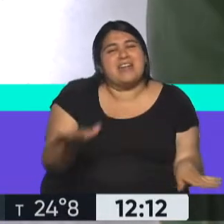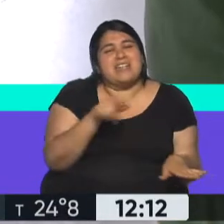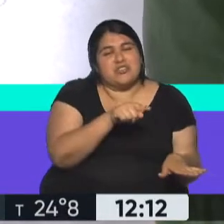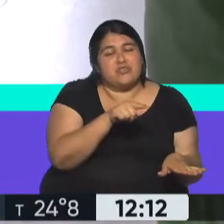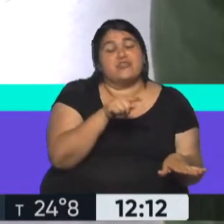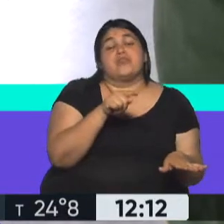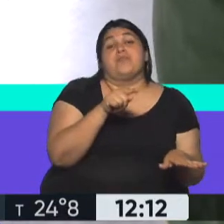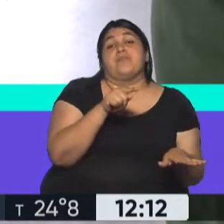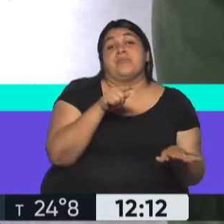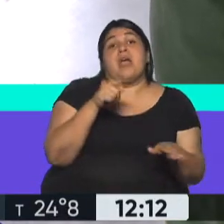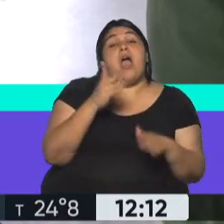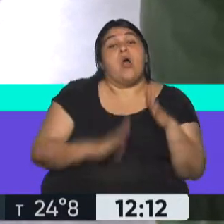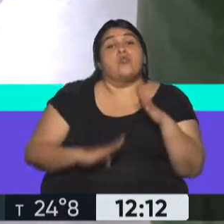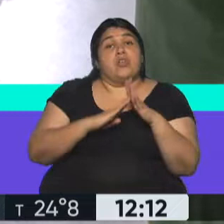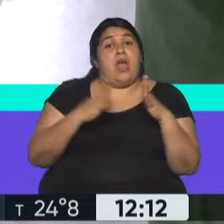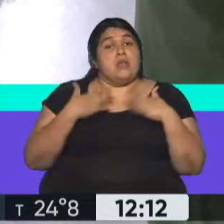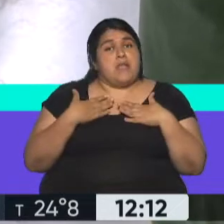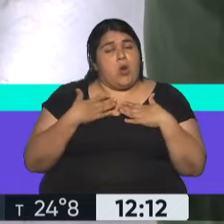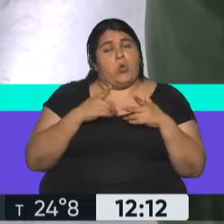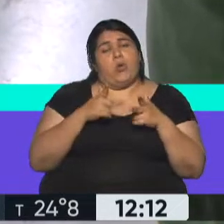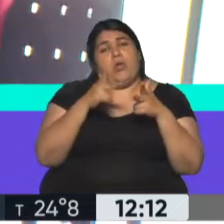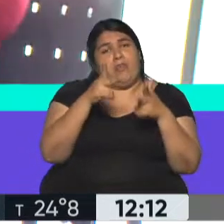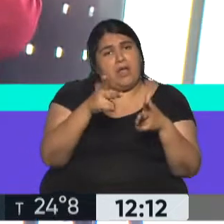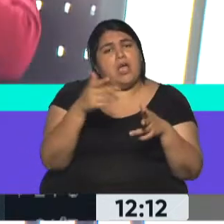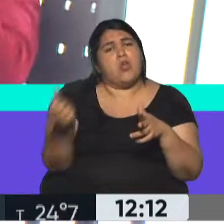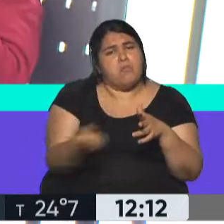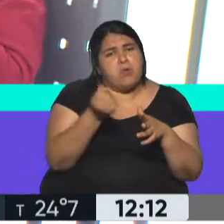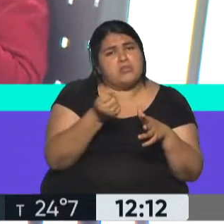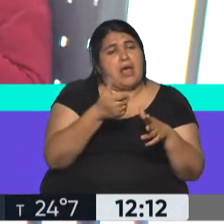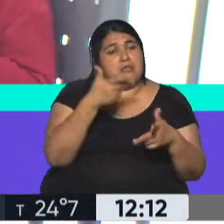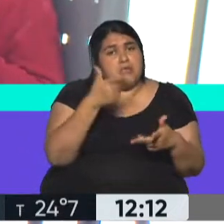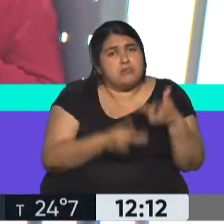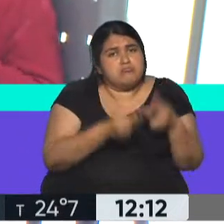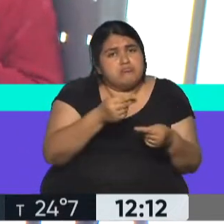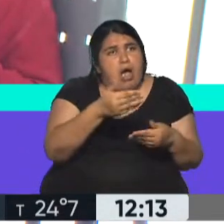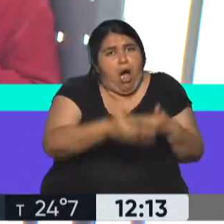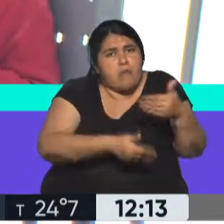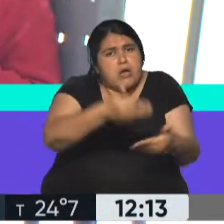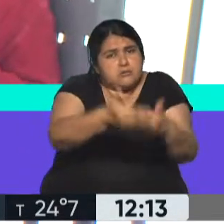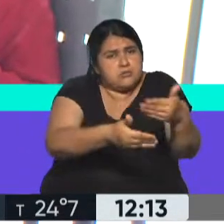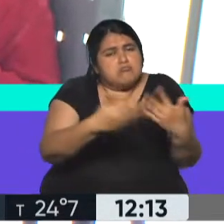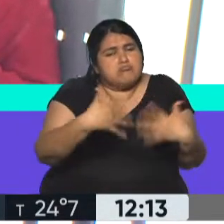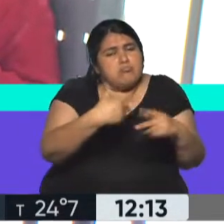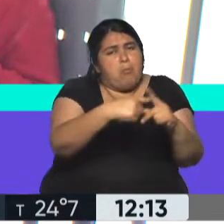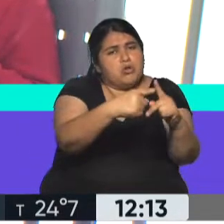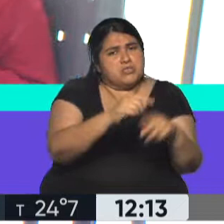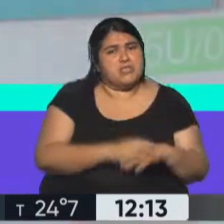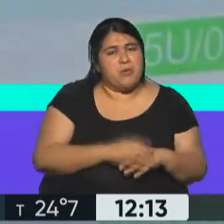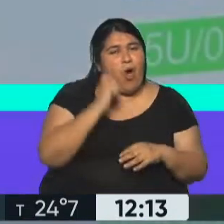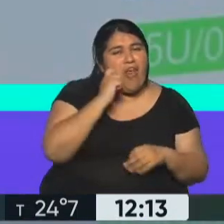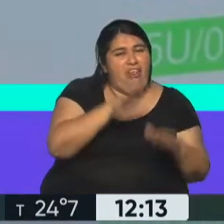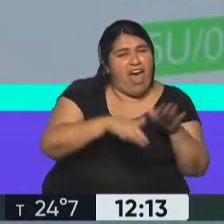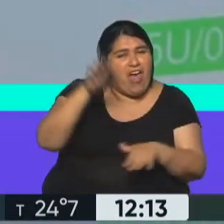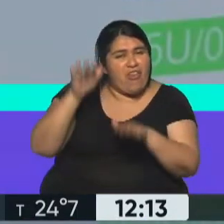autoridades sanitarias coincidieron en destacar el importante avance de la inmunización en todas las franjas etarias. Sostienen